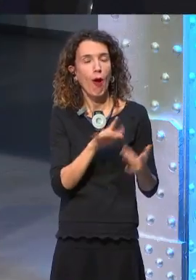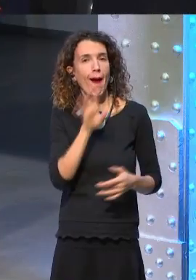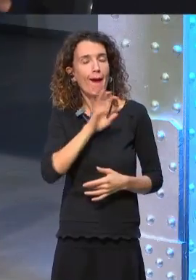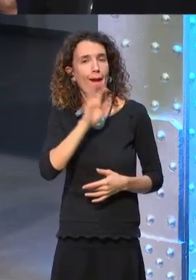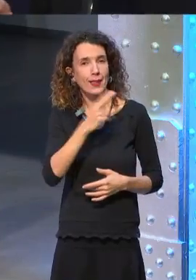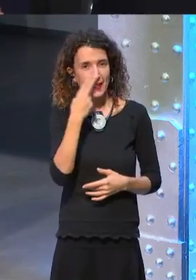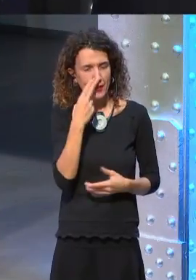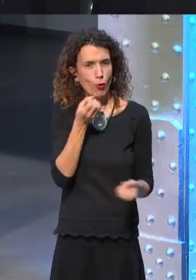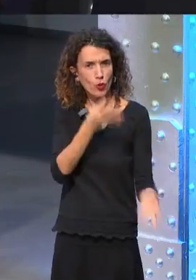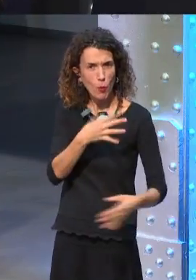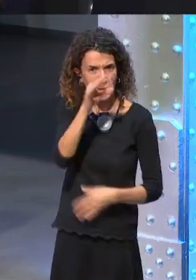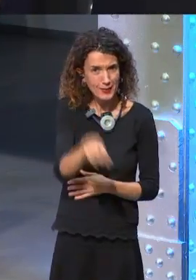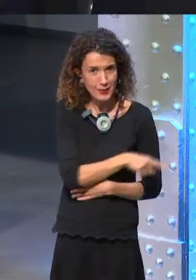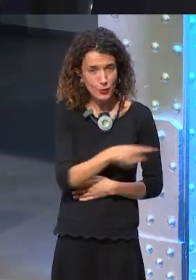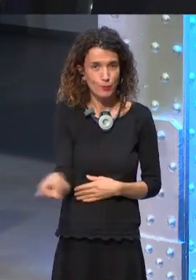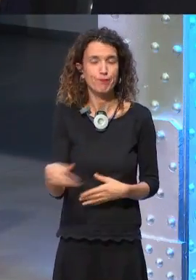muy interesante. ¿La podrías contar?